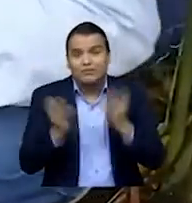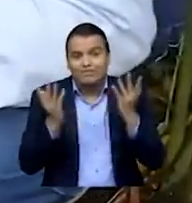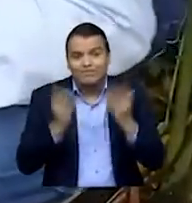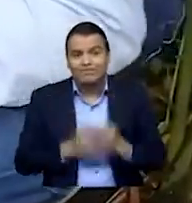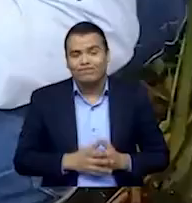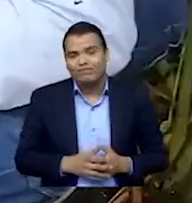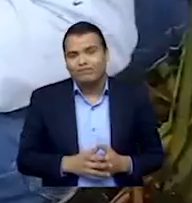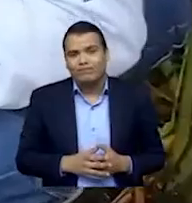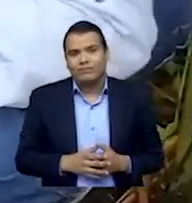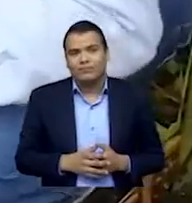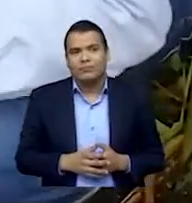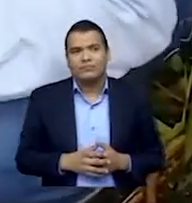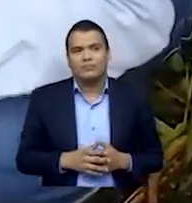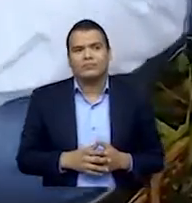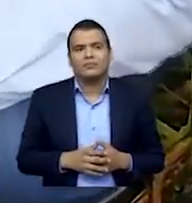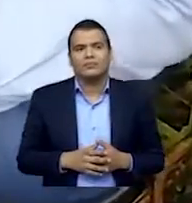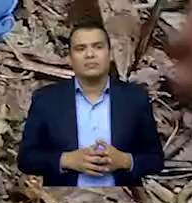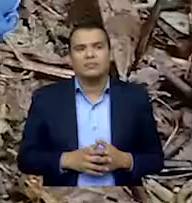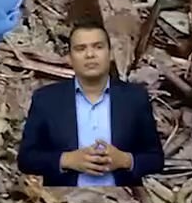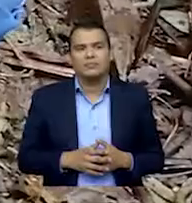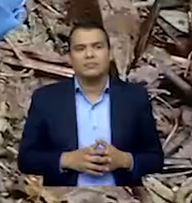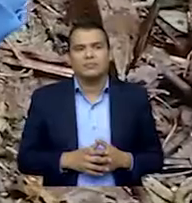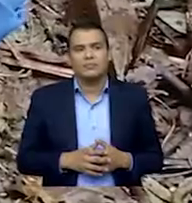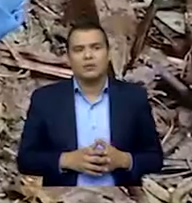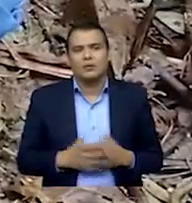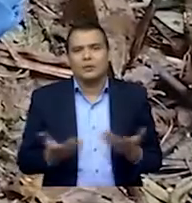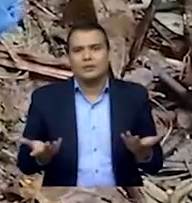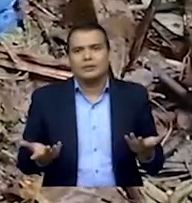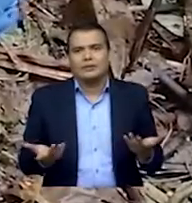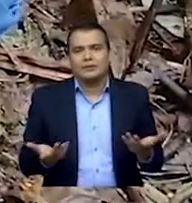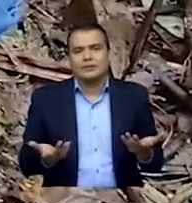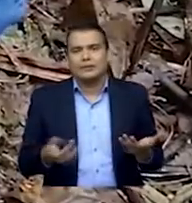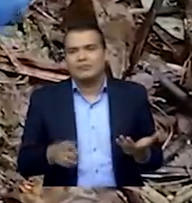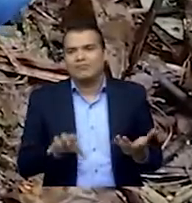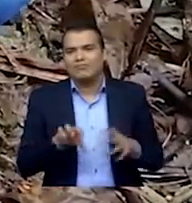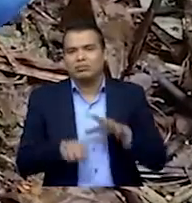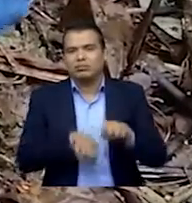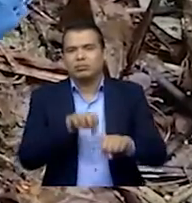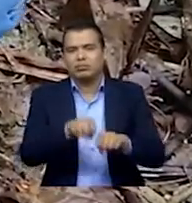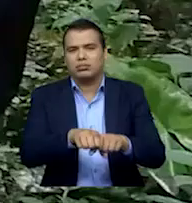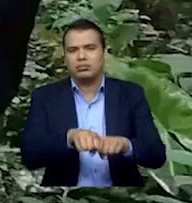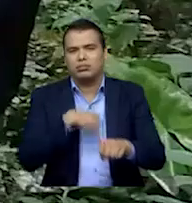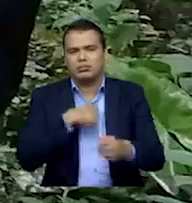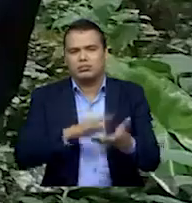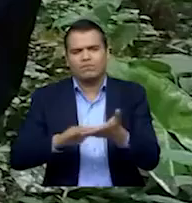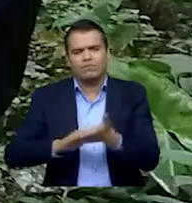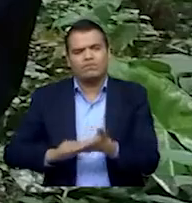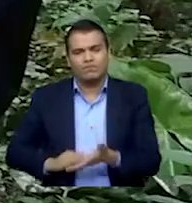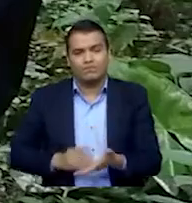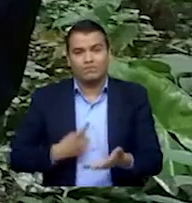como vimos esto está perjudicando presente el agua 3